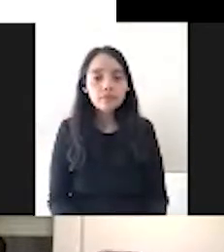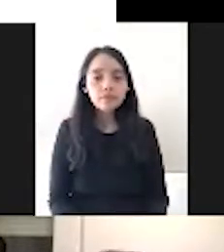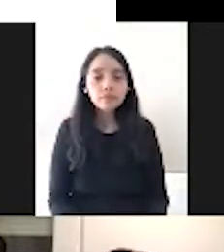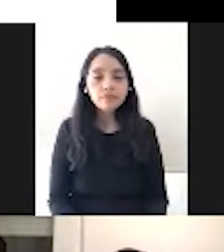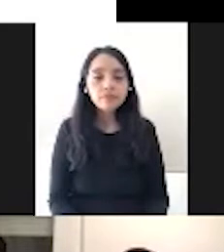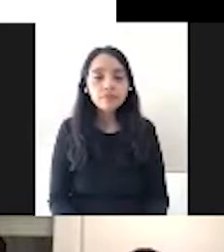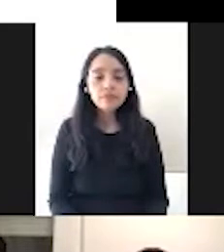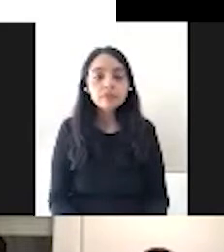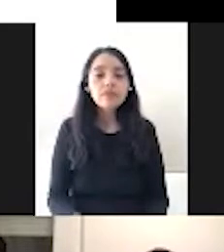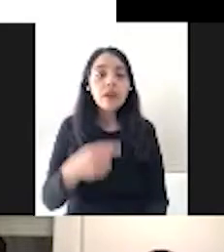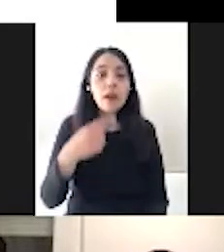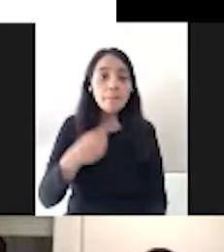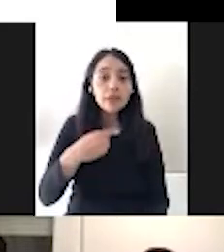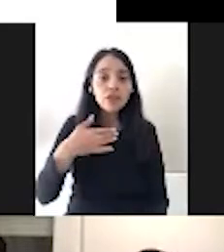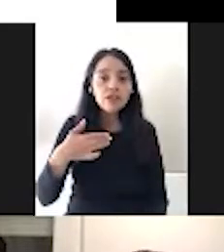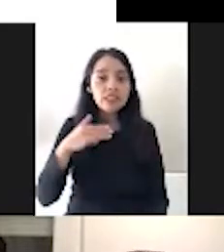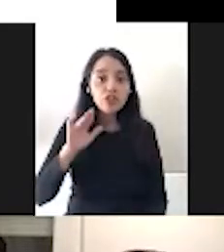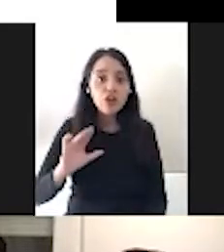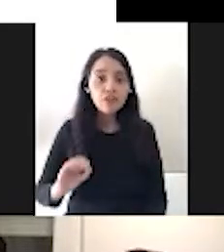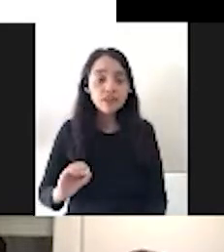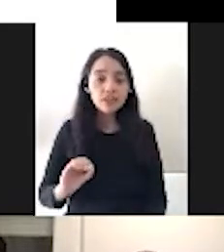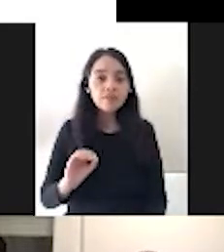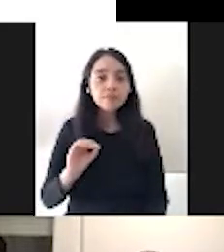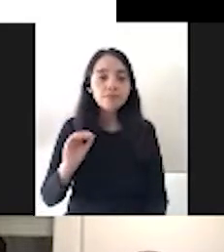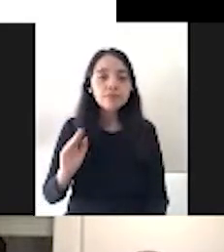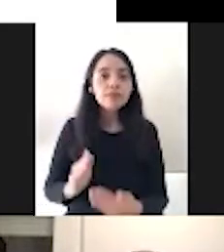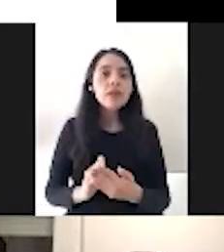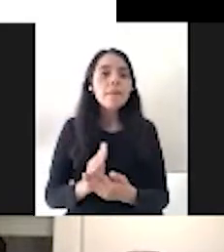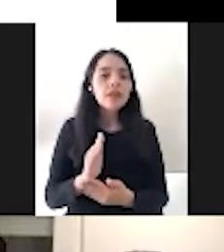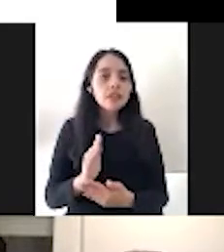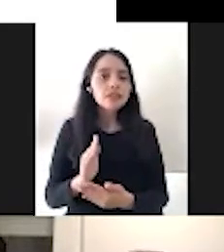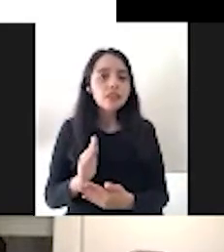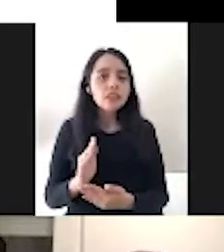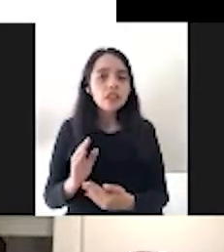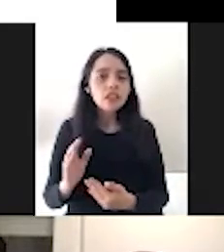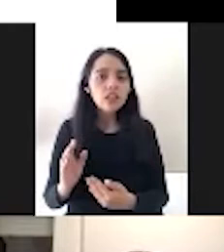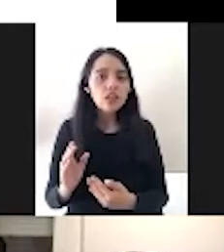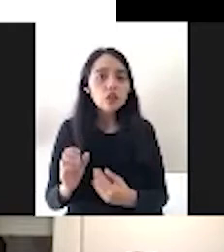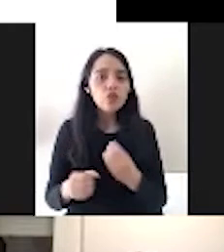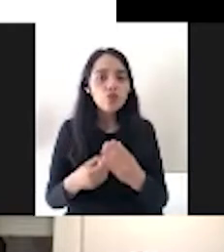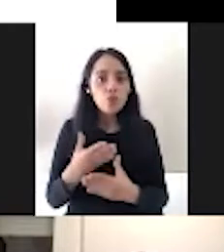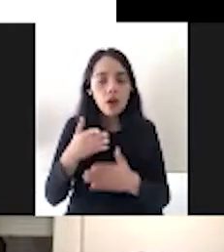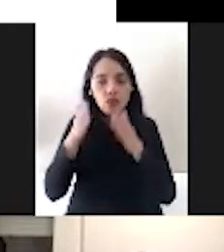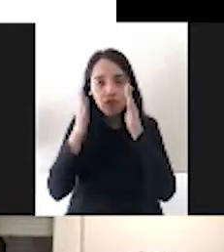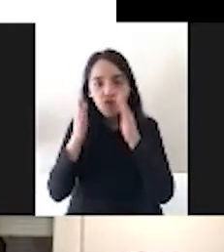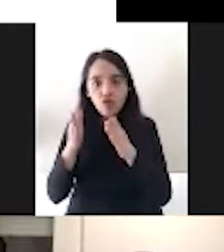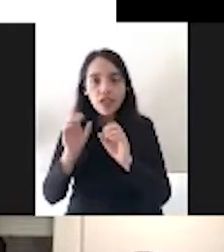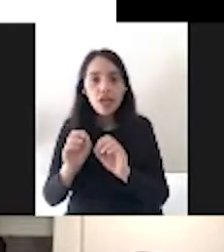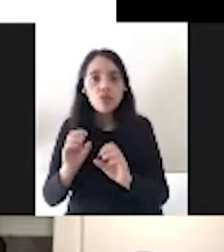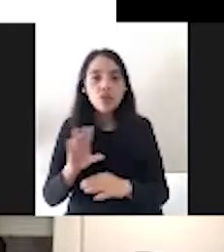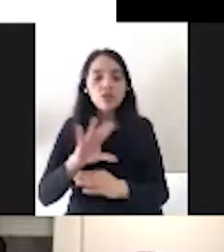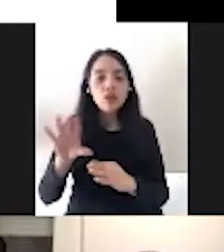años 90, se empieza a impulsar el concepto y el enfoque de la educación inclusiva